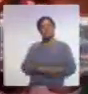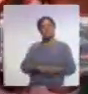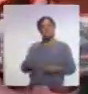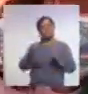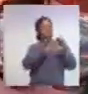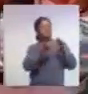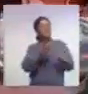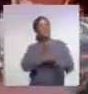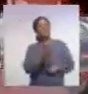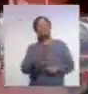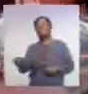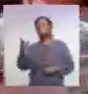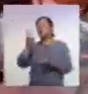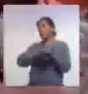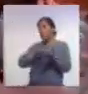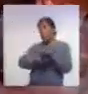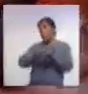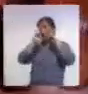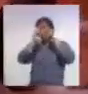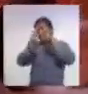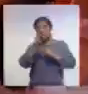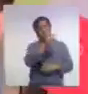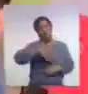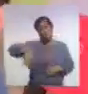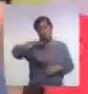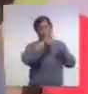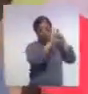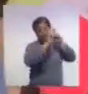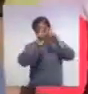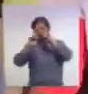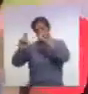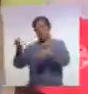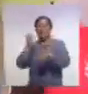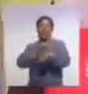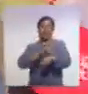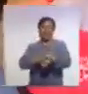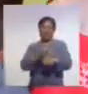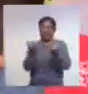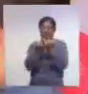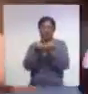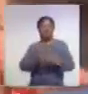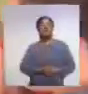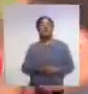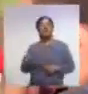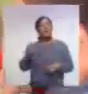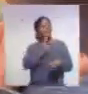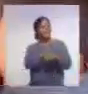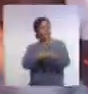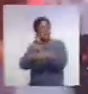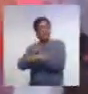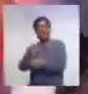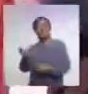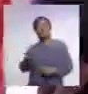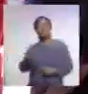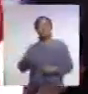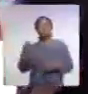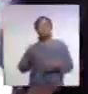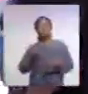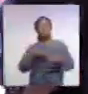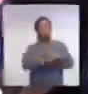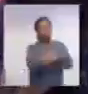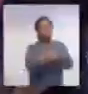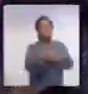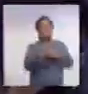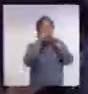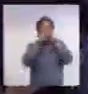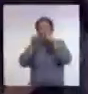valores, respetarnos entre todos y hacer muchos amigos. Desde vigilar la hora de entrada hasta estar en constante alerta sobre el bienestar y seguridad